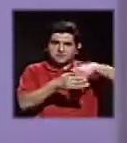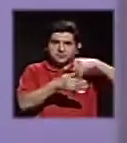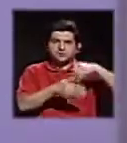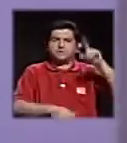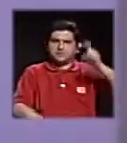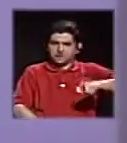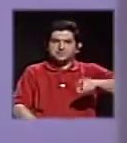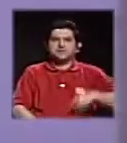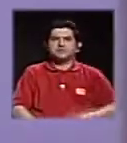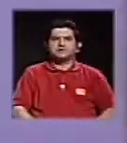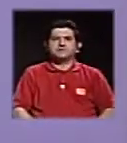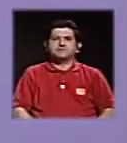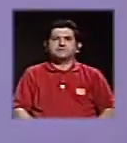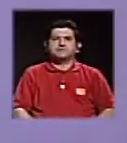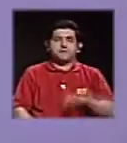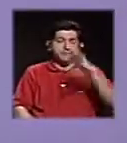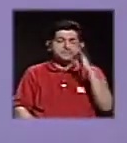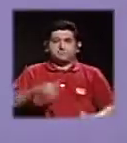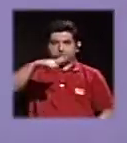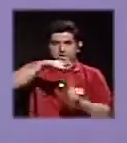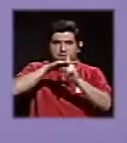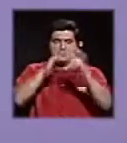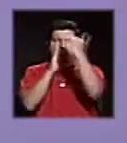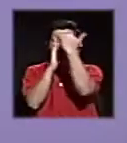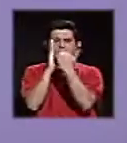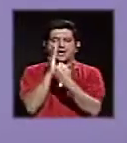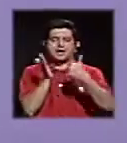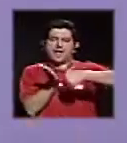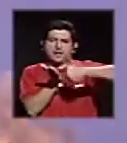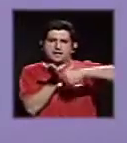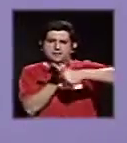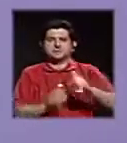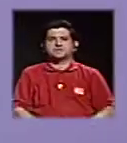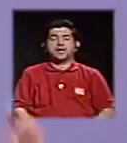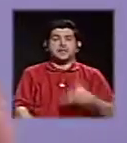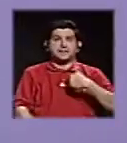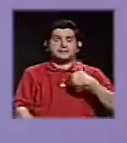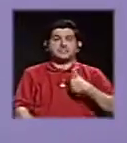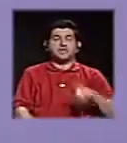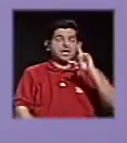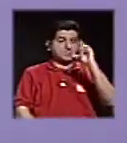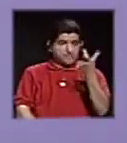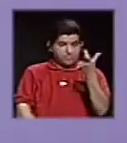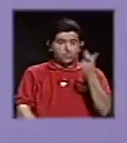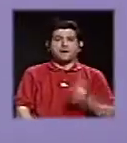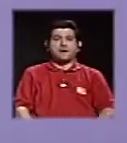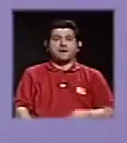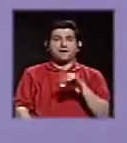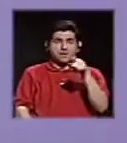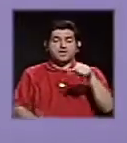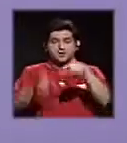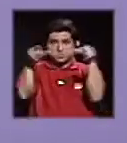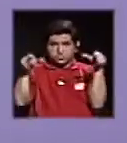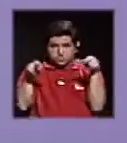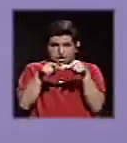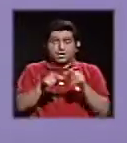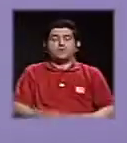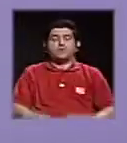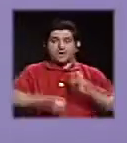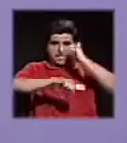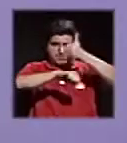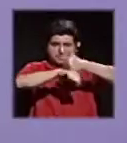para qué aparezcan en el padrón electoral que tengan cédula verdad y que estén en el lugar digamos de